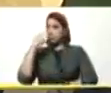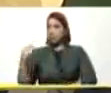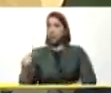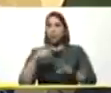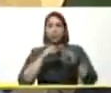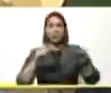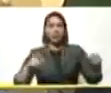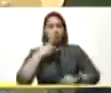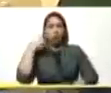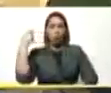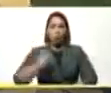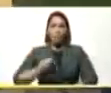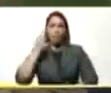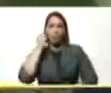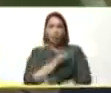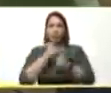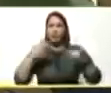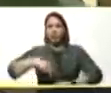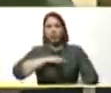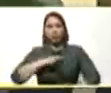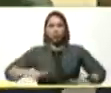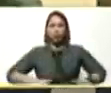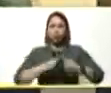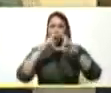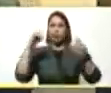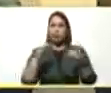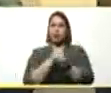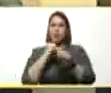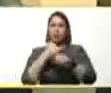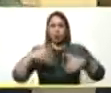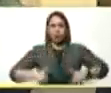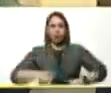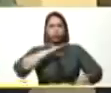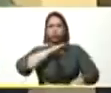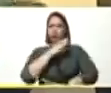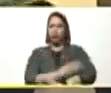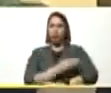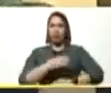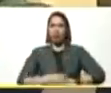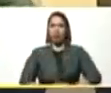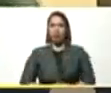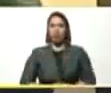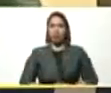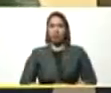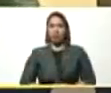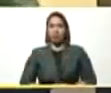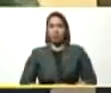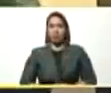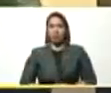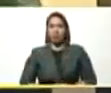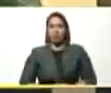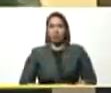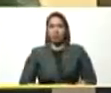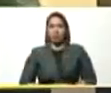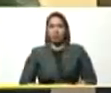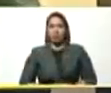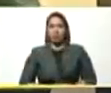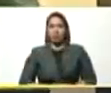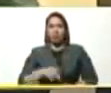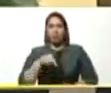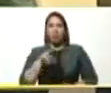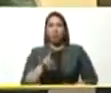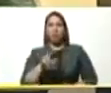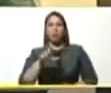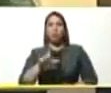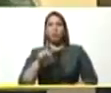y mujeres libres, nosotros nos encontramos trabajando fuertemente. Aquí ¿por dónde está... vivió Ezequiel Zamora? La pulpería de